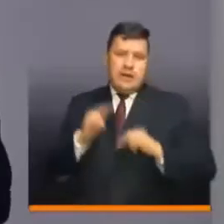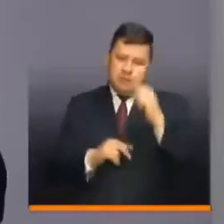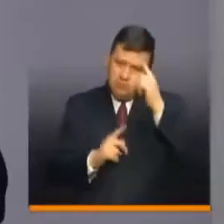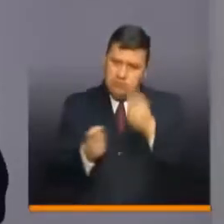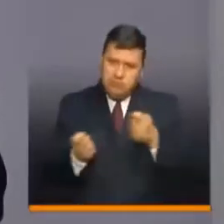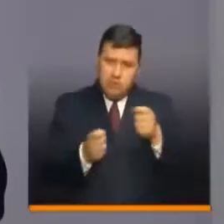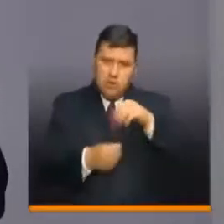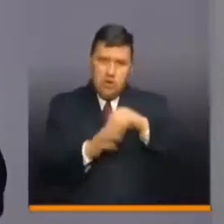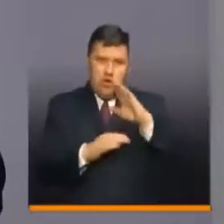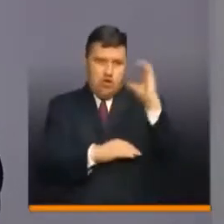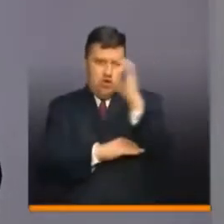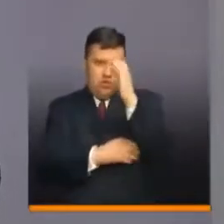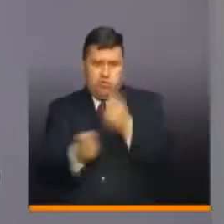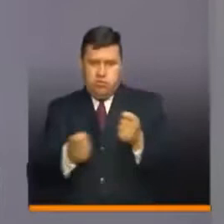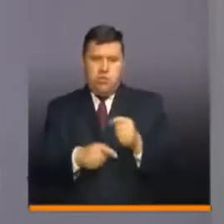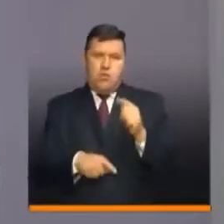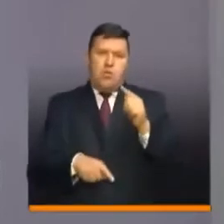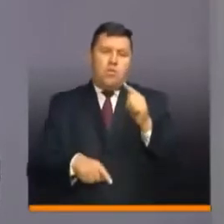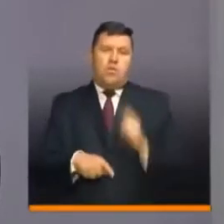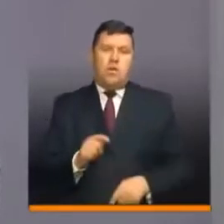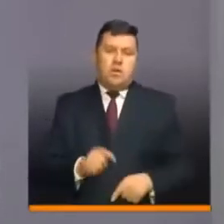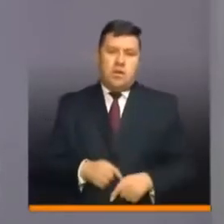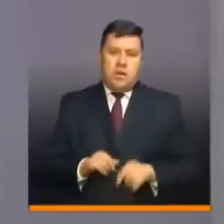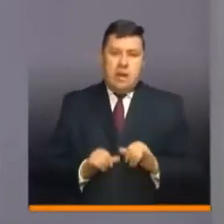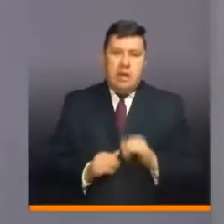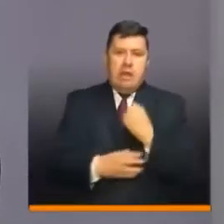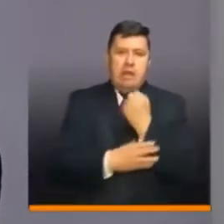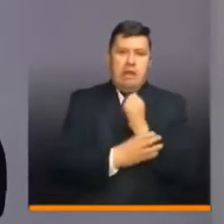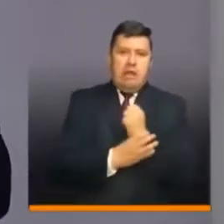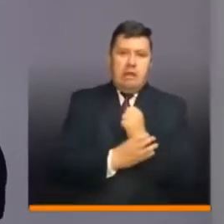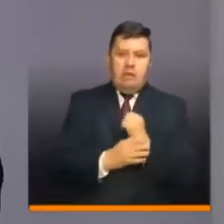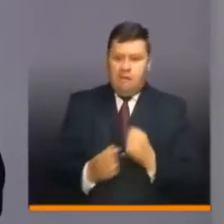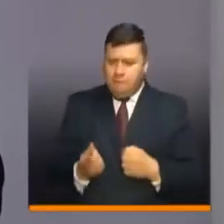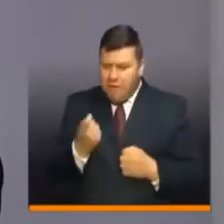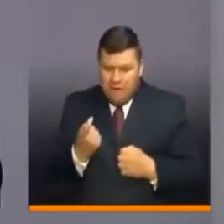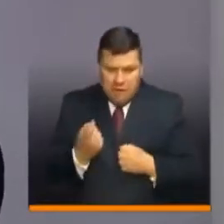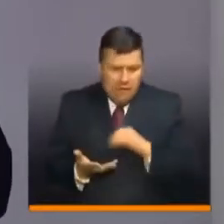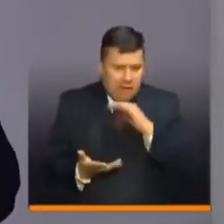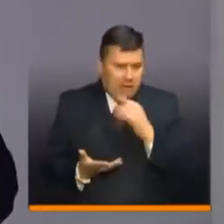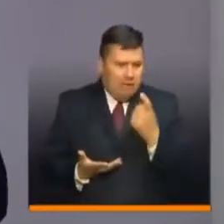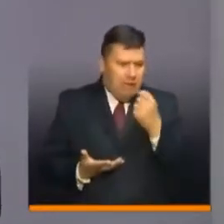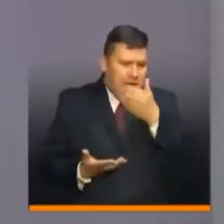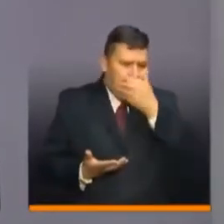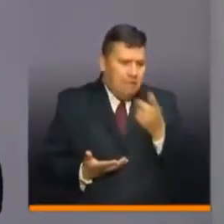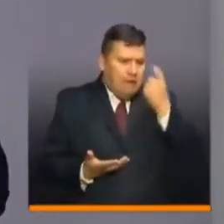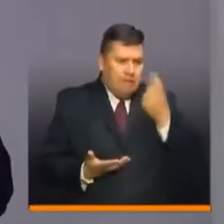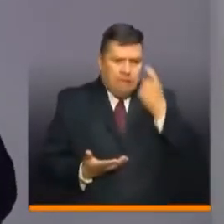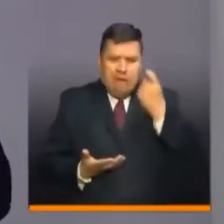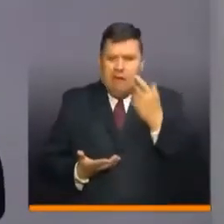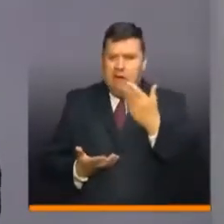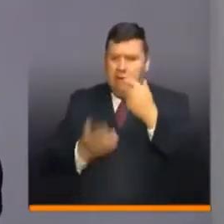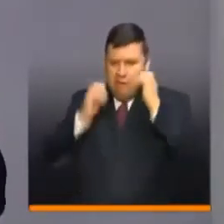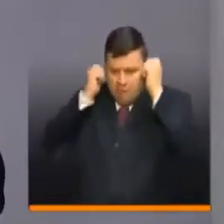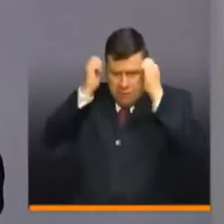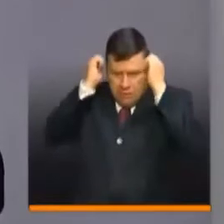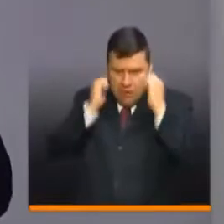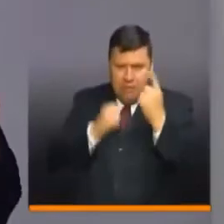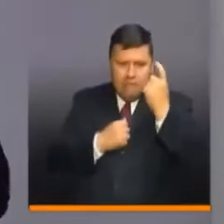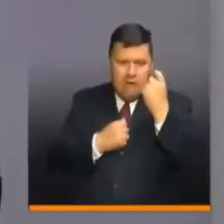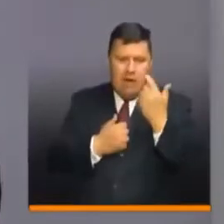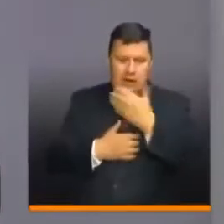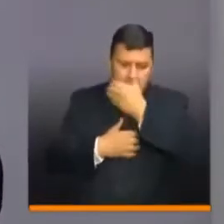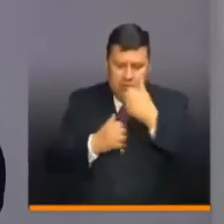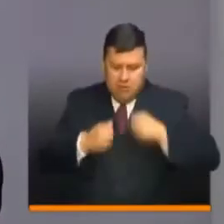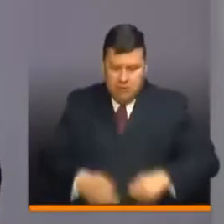para colombia no podemos estar en esta crisis y que nos faltan recursos que nos falten tapabocas nos falten gorros que nos falten por